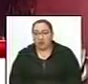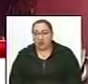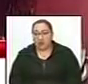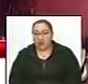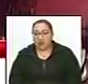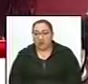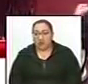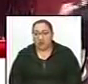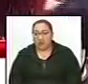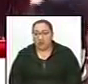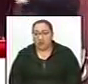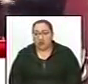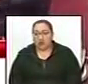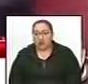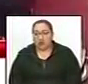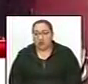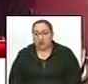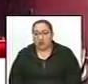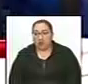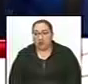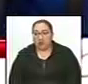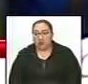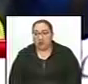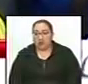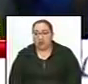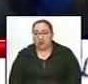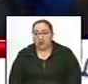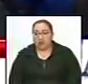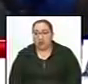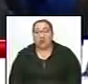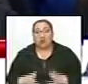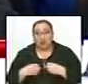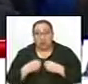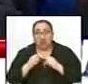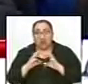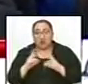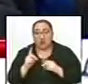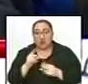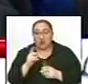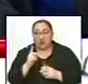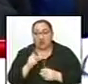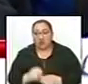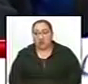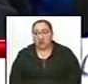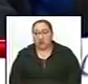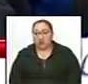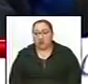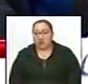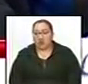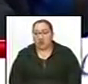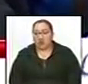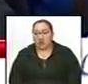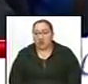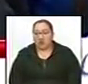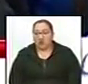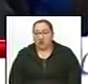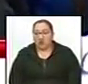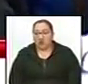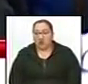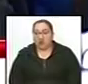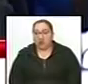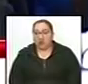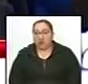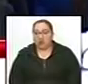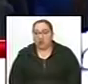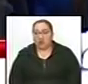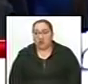Gracias, congresista Ceballos. Aceptamos democráticamente su aclaración. Presidente, yo tengo dos temas de fondo que creo que